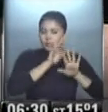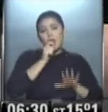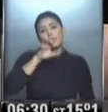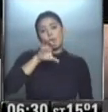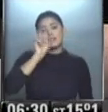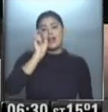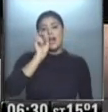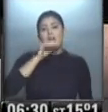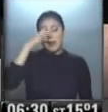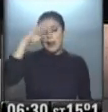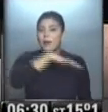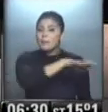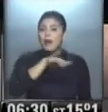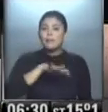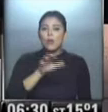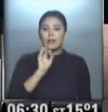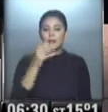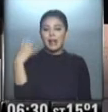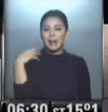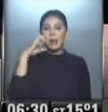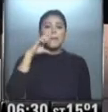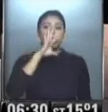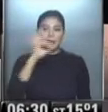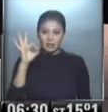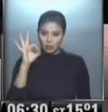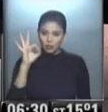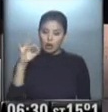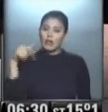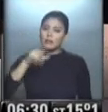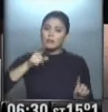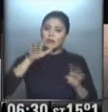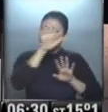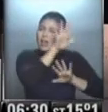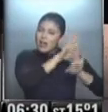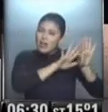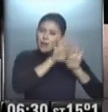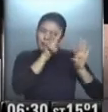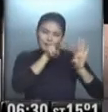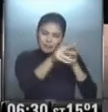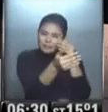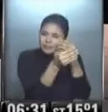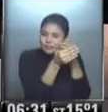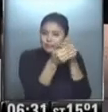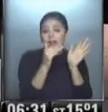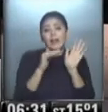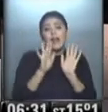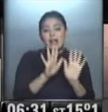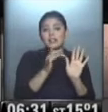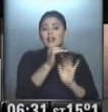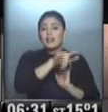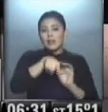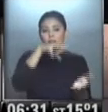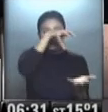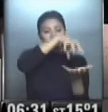provincia de La Pampa, en General Pico, totalmente cubierto por niebla la visibilidad, según nos informa